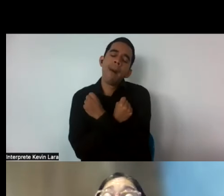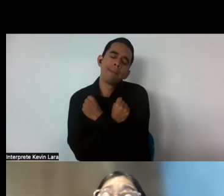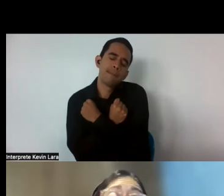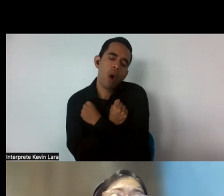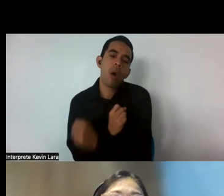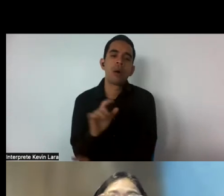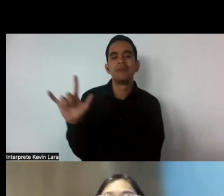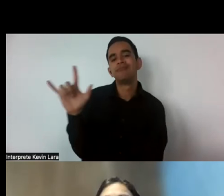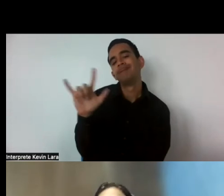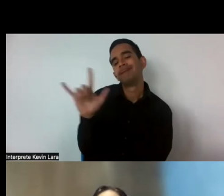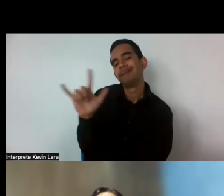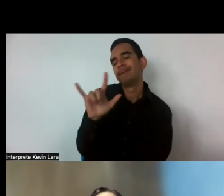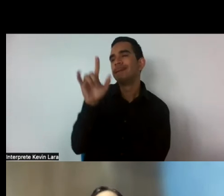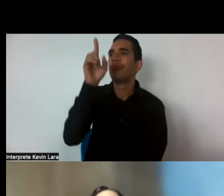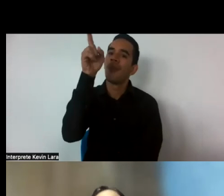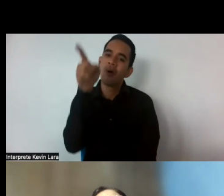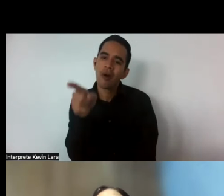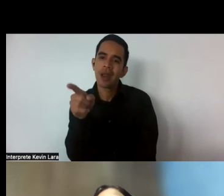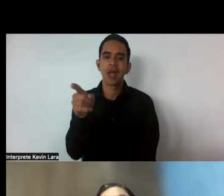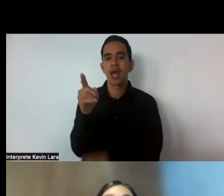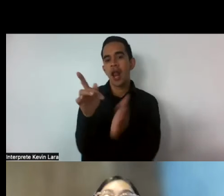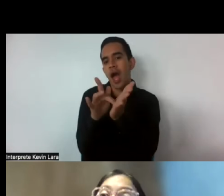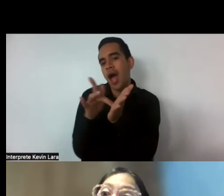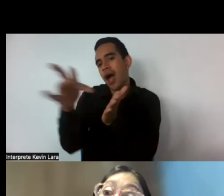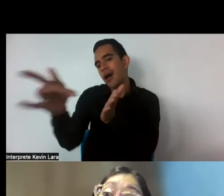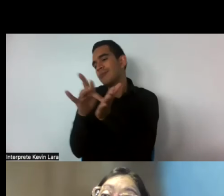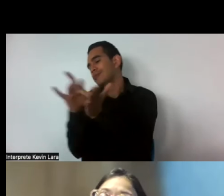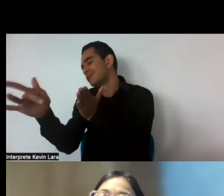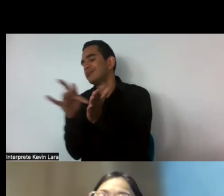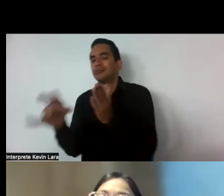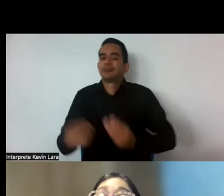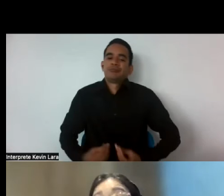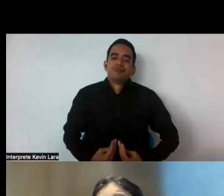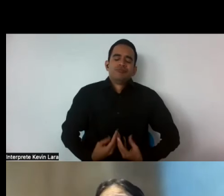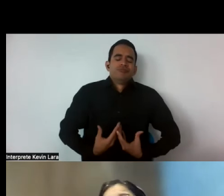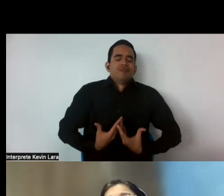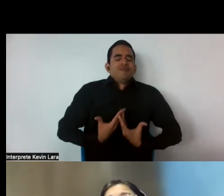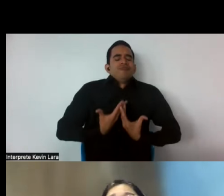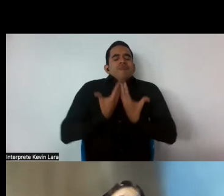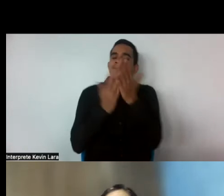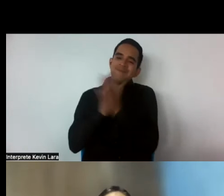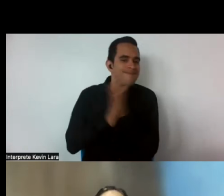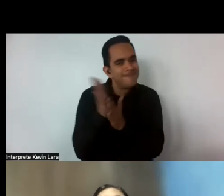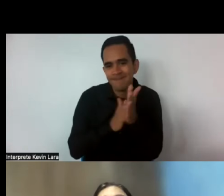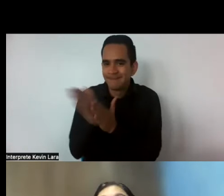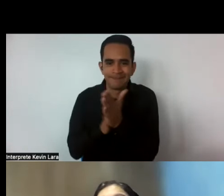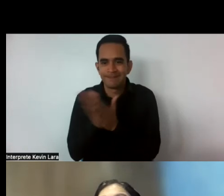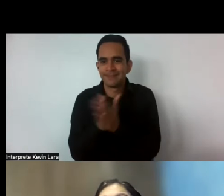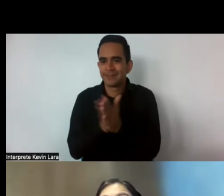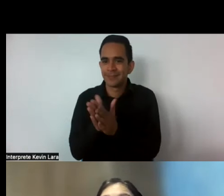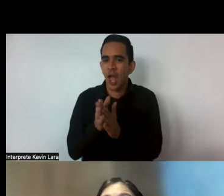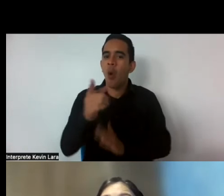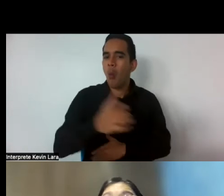en gratitud, cuando estoy en inspiración, cuando estoy en entusiasmo, como ustedes mismos lo decían, cuando siento